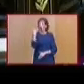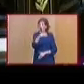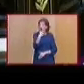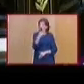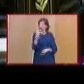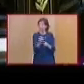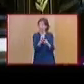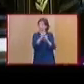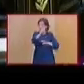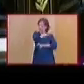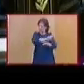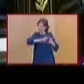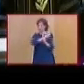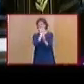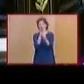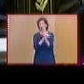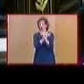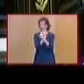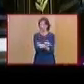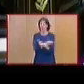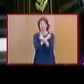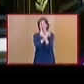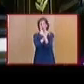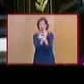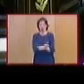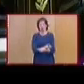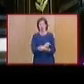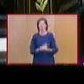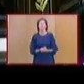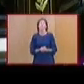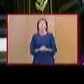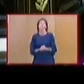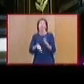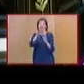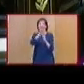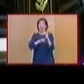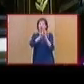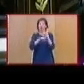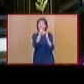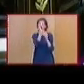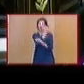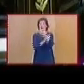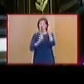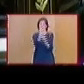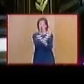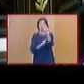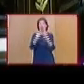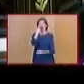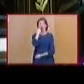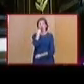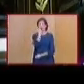canarios. En cuanto al régimen económico y fiscal de Canarias, mi compromiso es total,